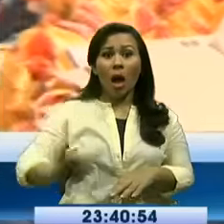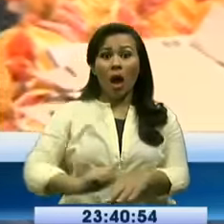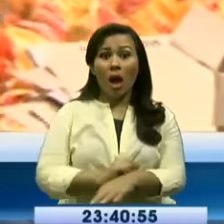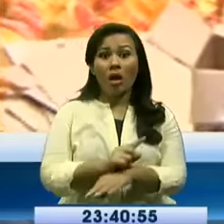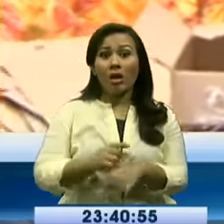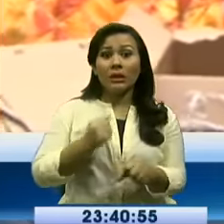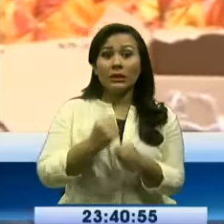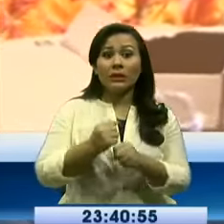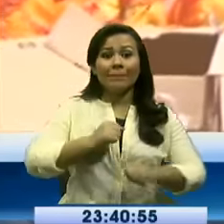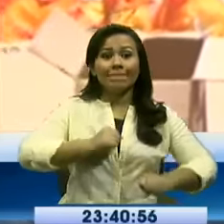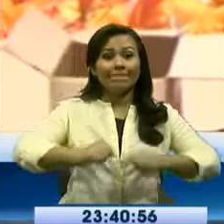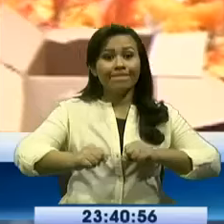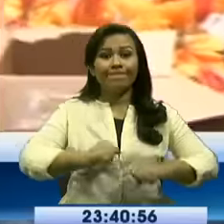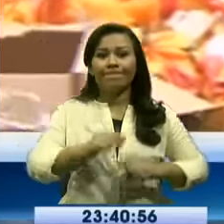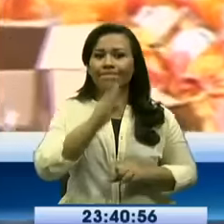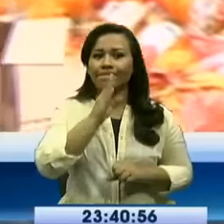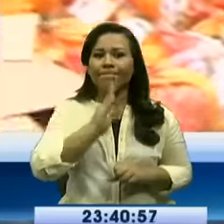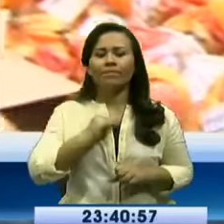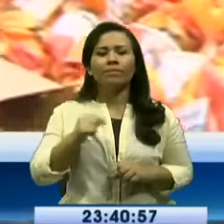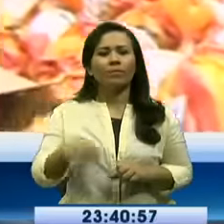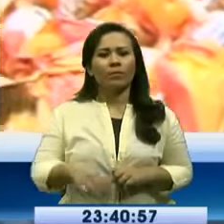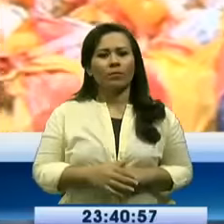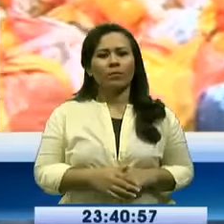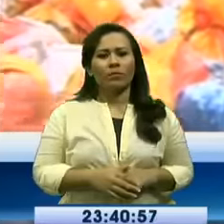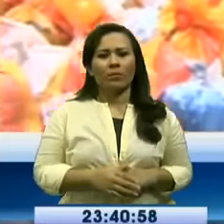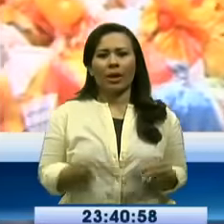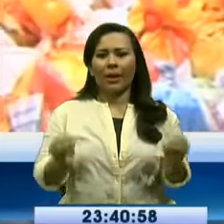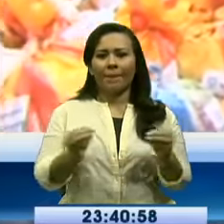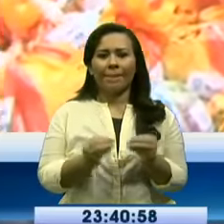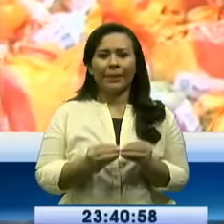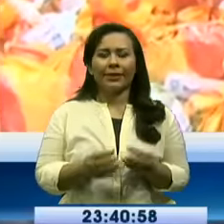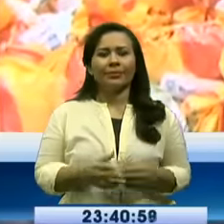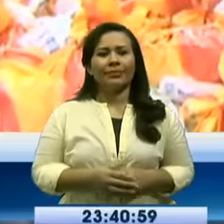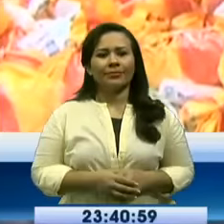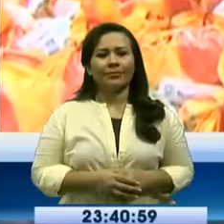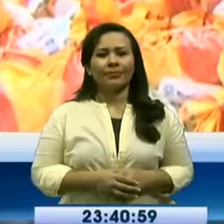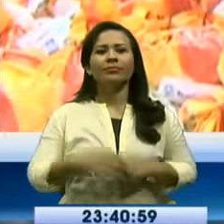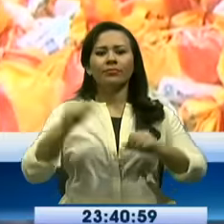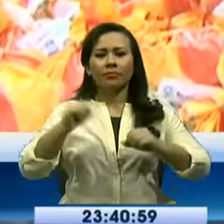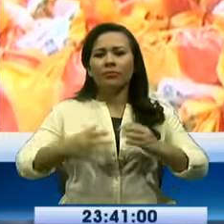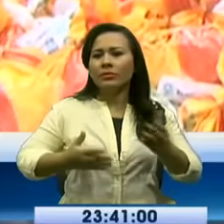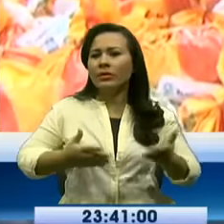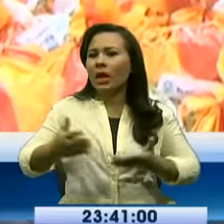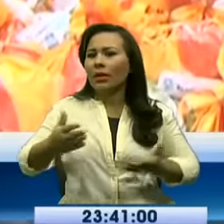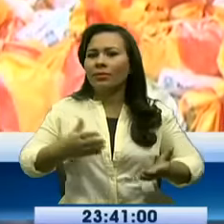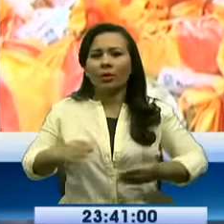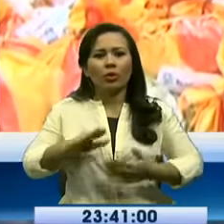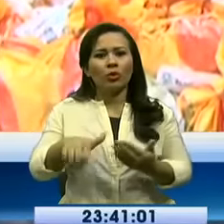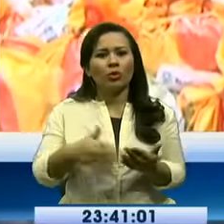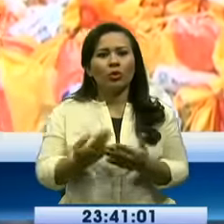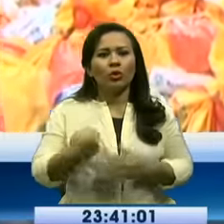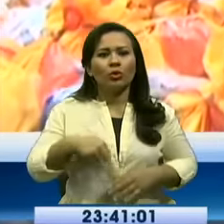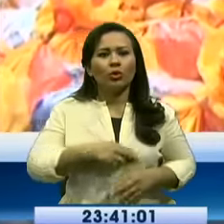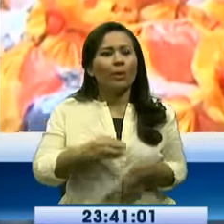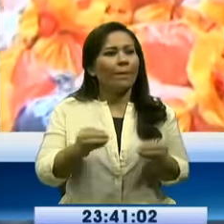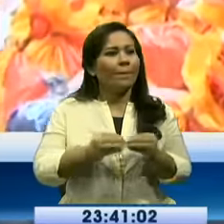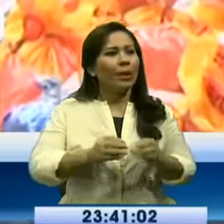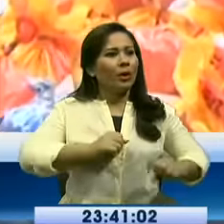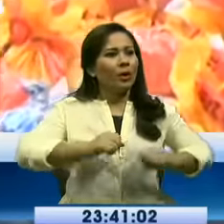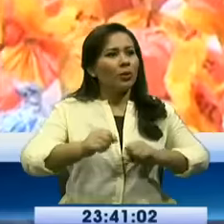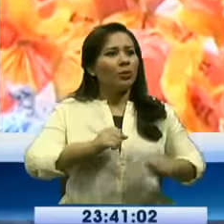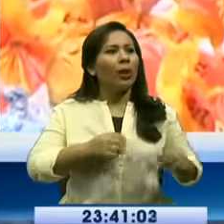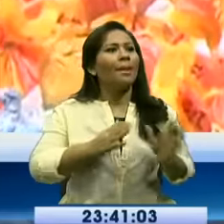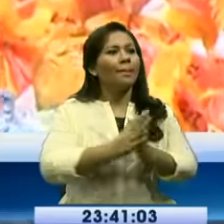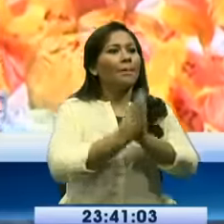igual incansable y va a seguir el día de mañana, después dormir un par de horas, seguirá trabajando. Exactamente, sí, por lo más razón, invitamos a todos los